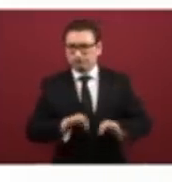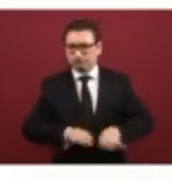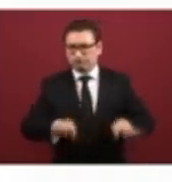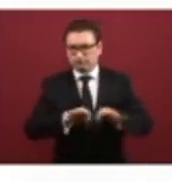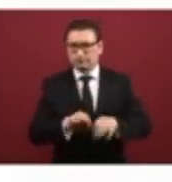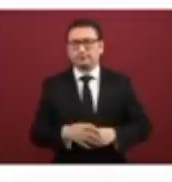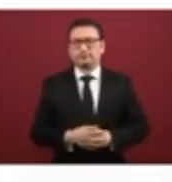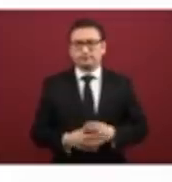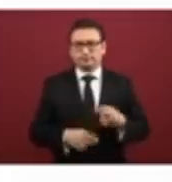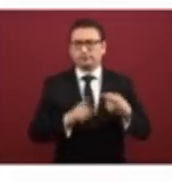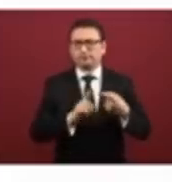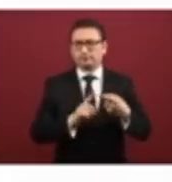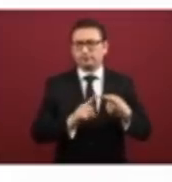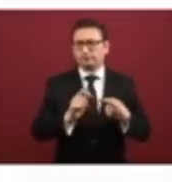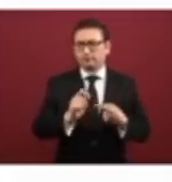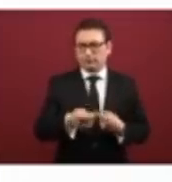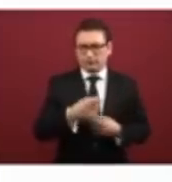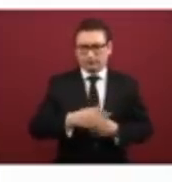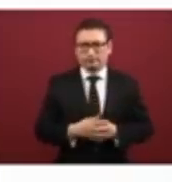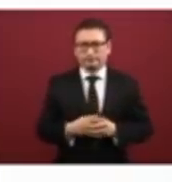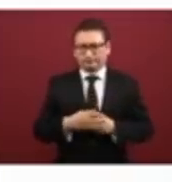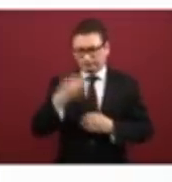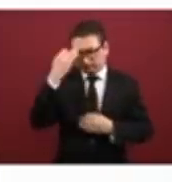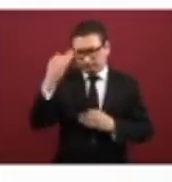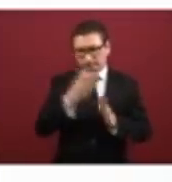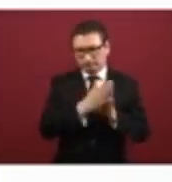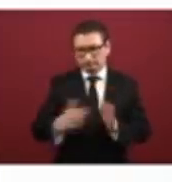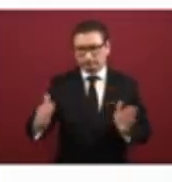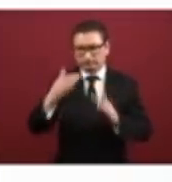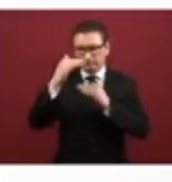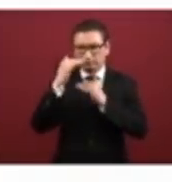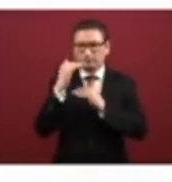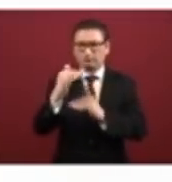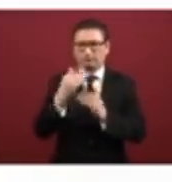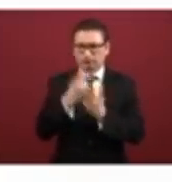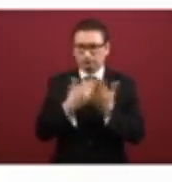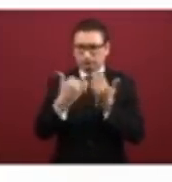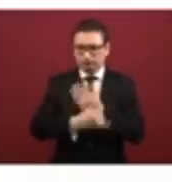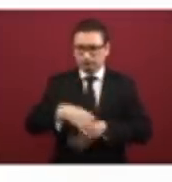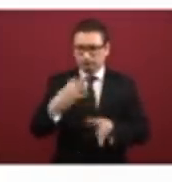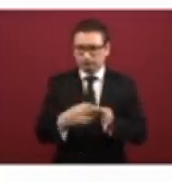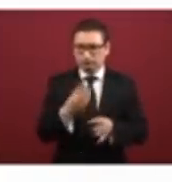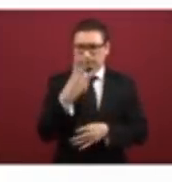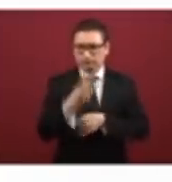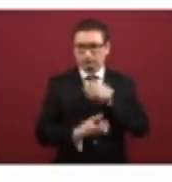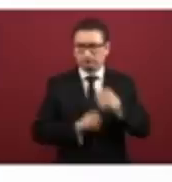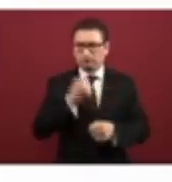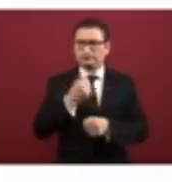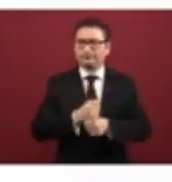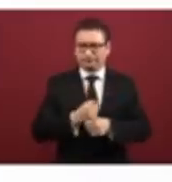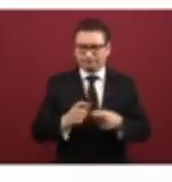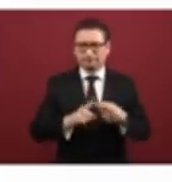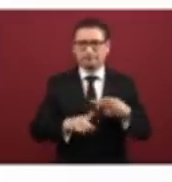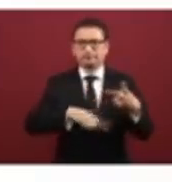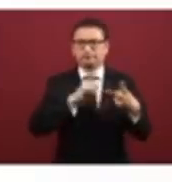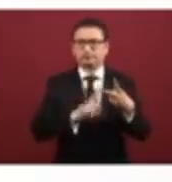Primero, el plazo de ejecución del proyecto será de 3 años. La inversión máxima